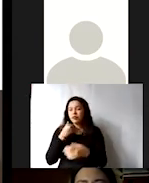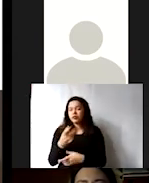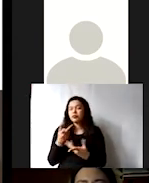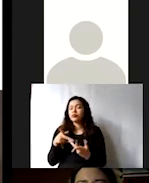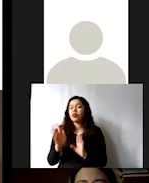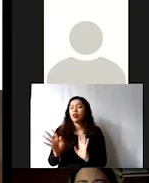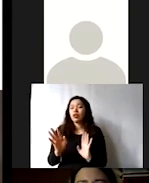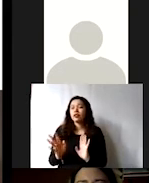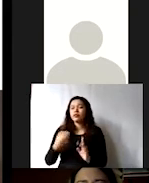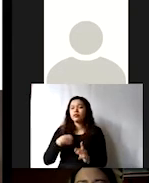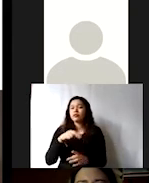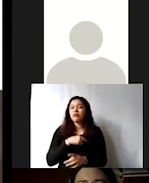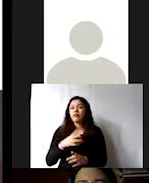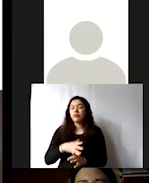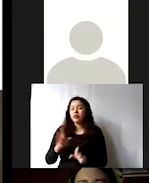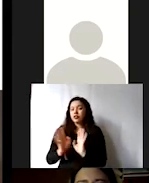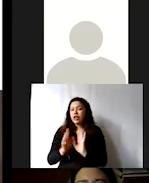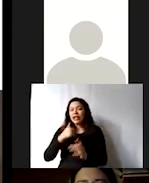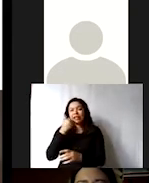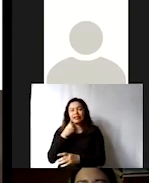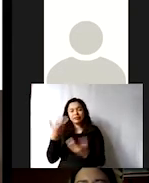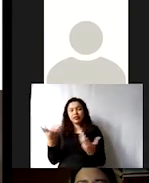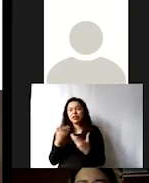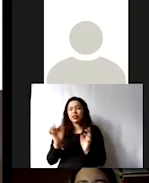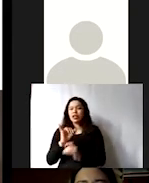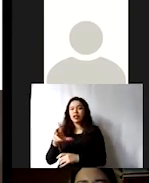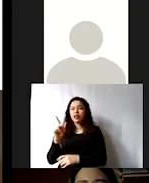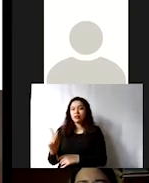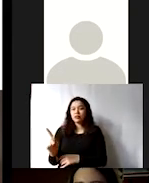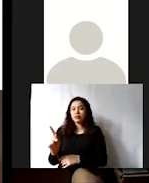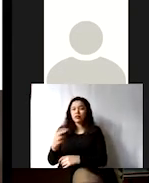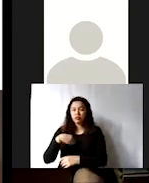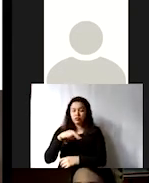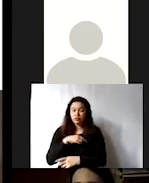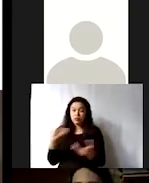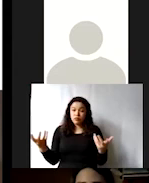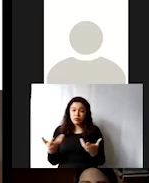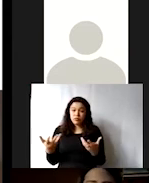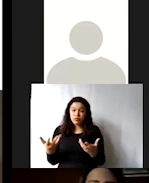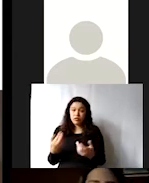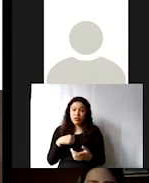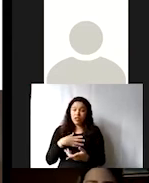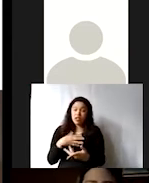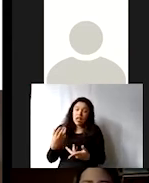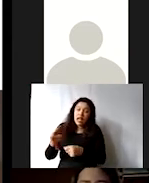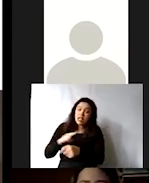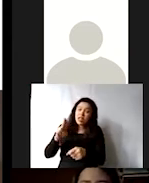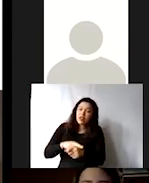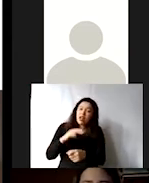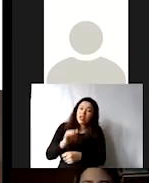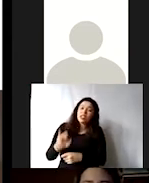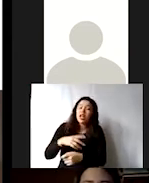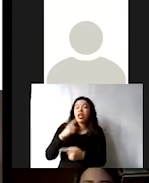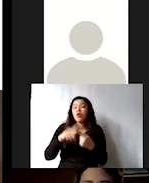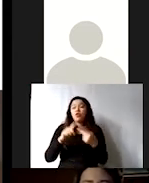es algo que tenemos ya en la vena. Y creo que por el hecho de ser IAPs, nuestra propia naturaleza le pega a uno o varios